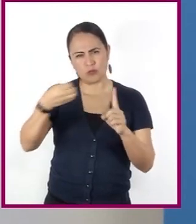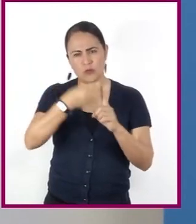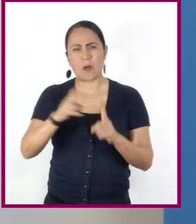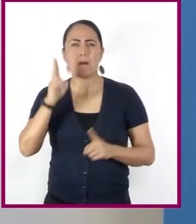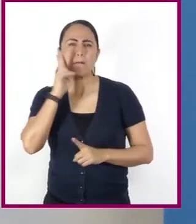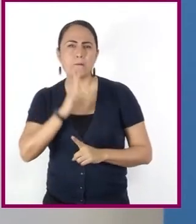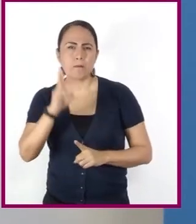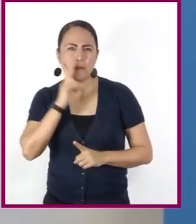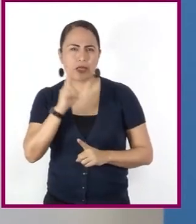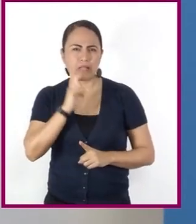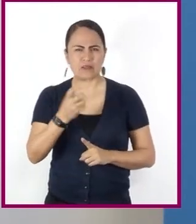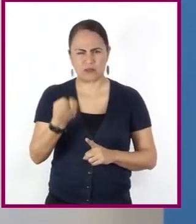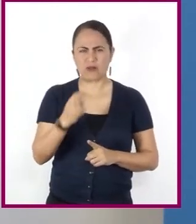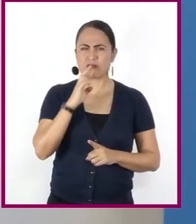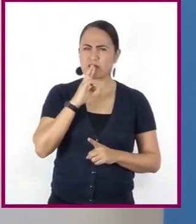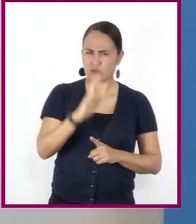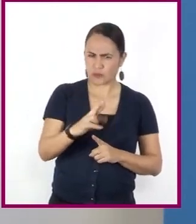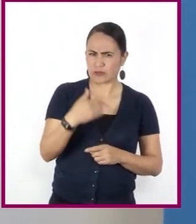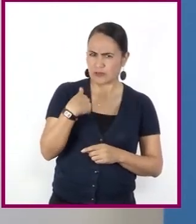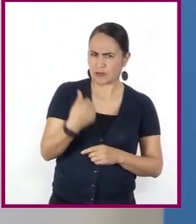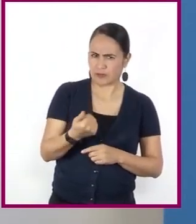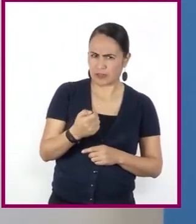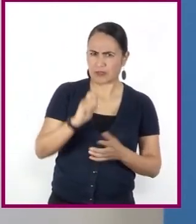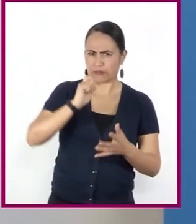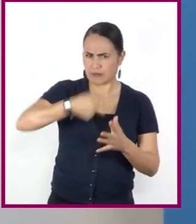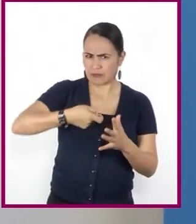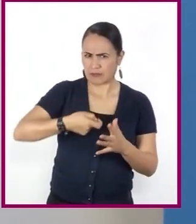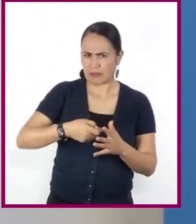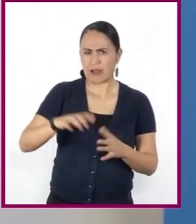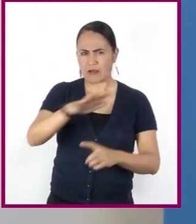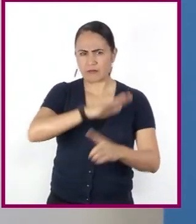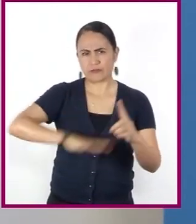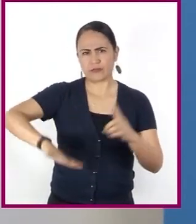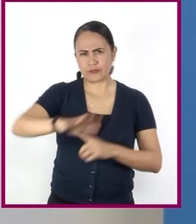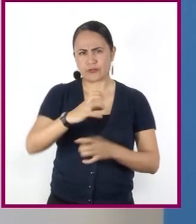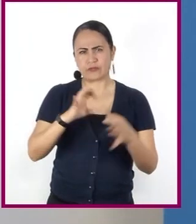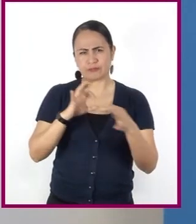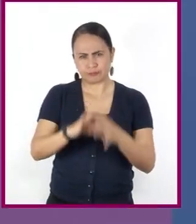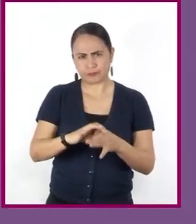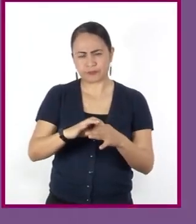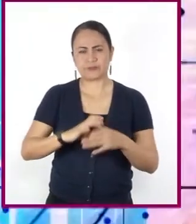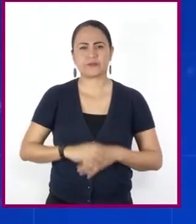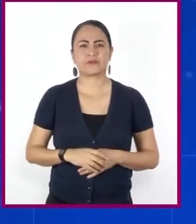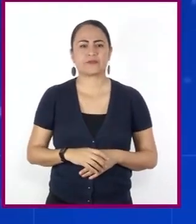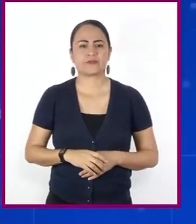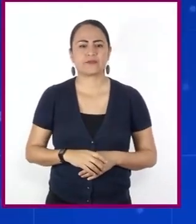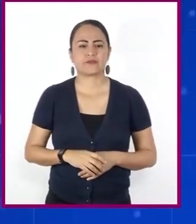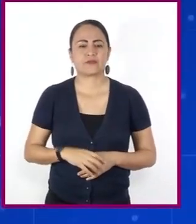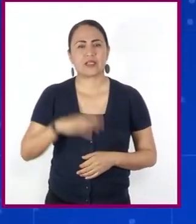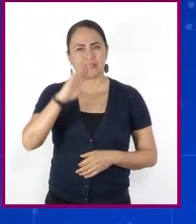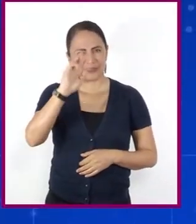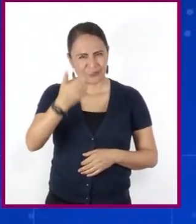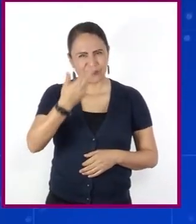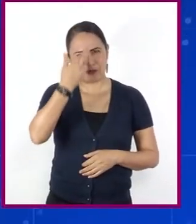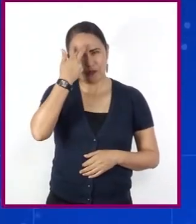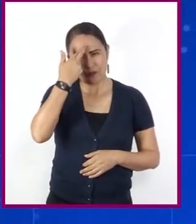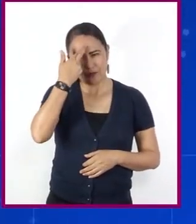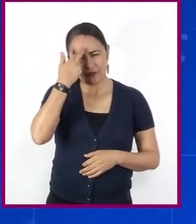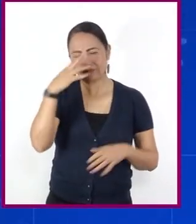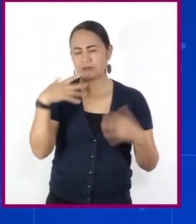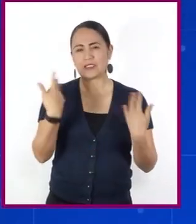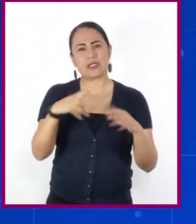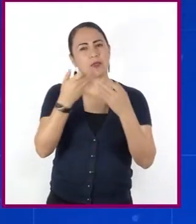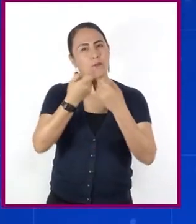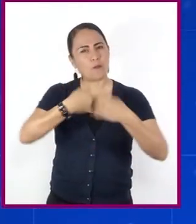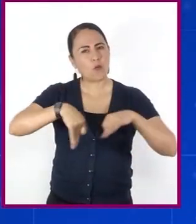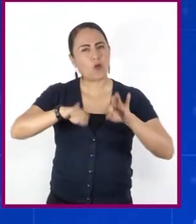que la respuesta tenga sentido y significado dentro del contexto planteado. Recordemos también la importancia